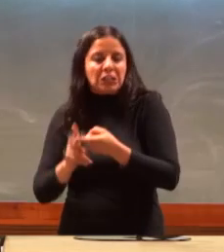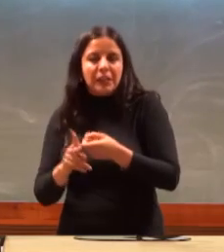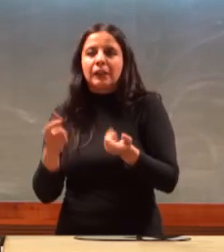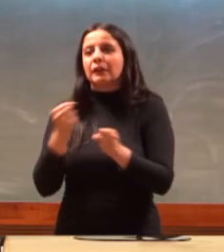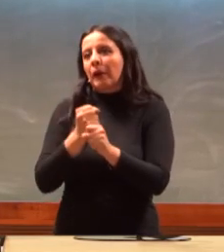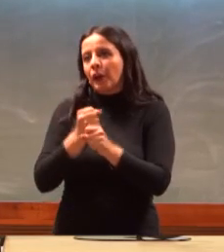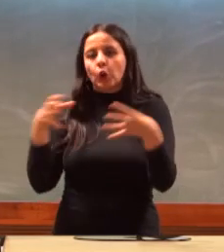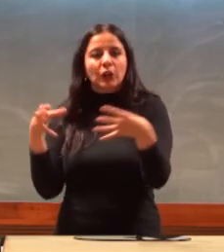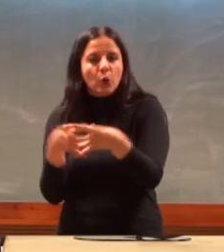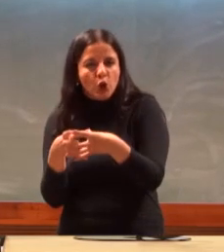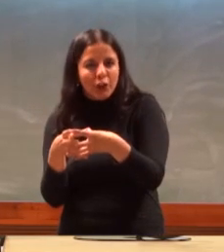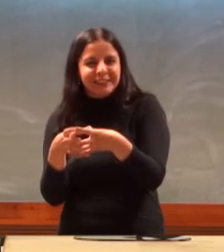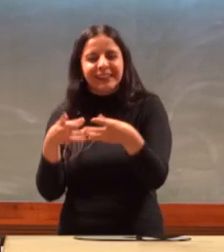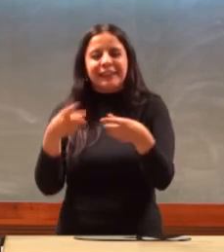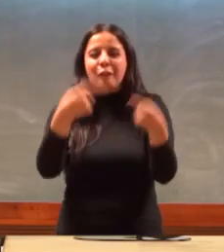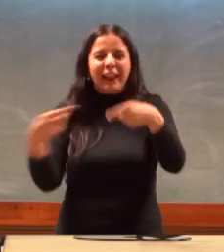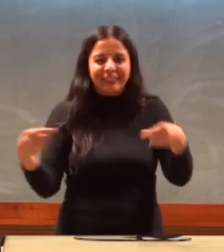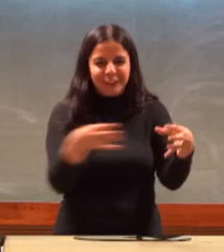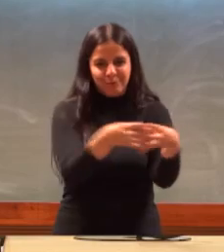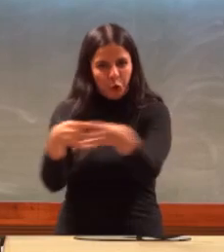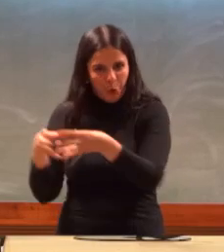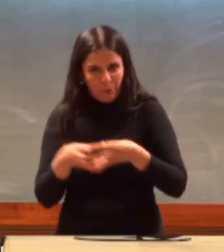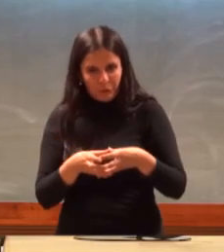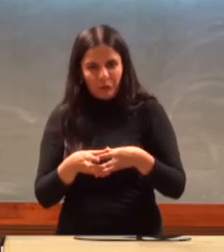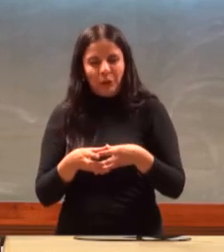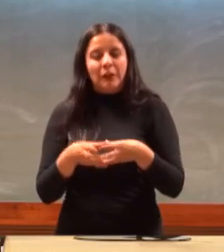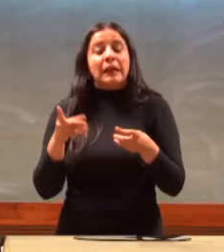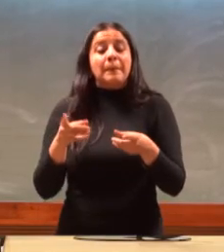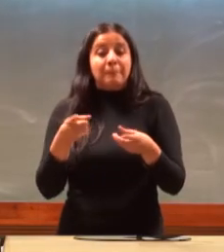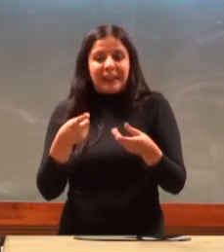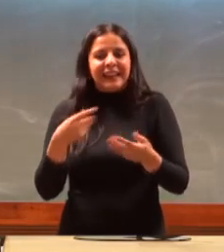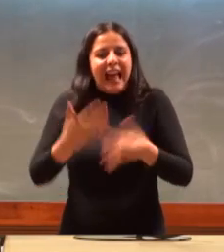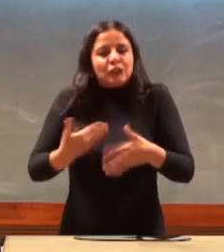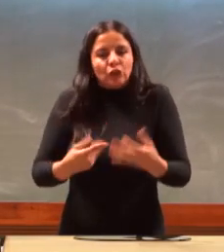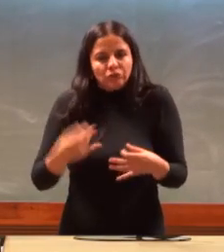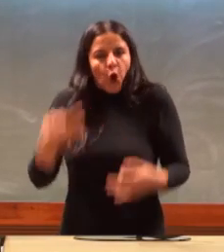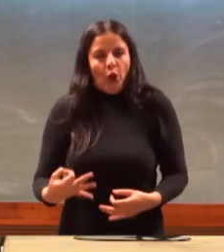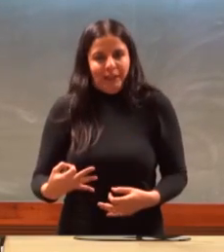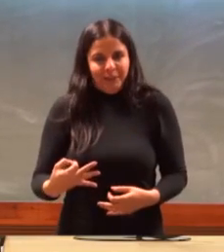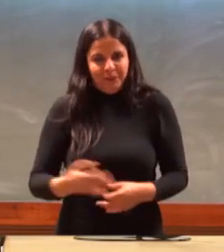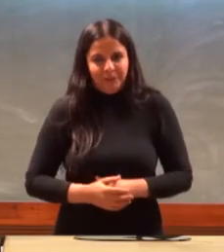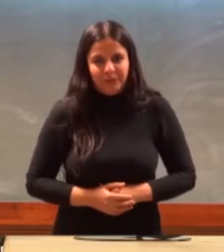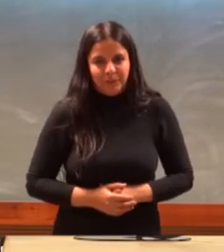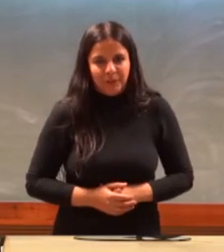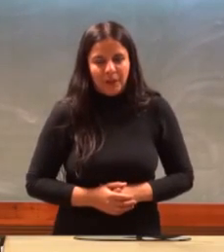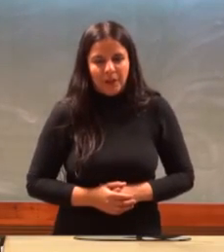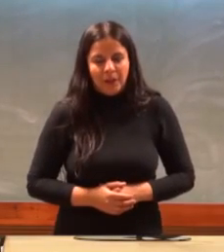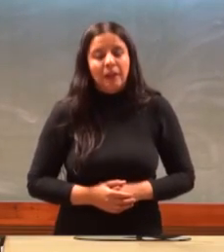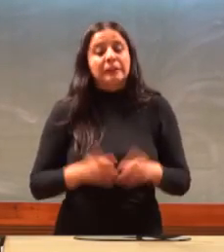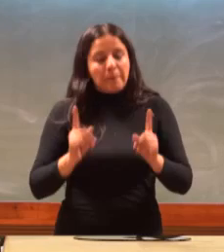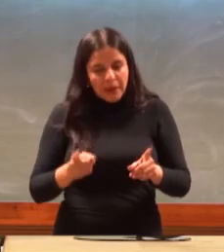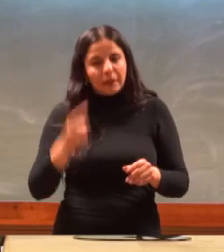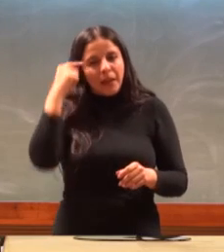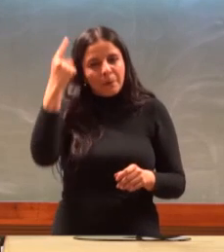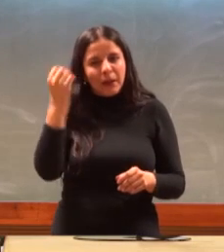intercluster con mesas de diálogo etcétera para tratar de solucionar y acciones concretas para estos problemas en el mismo sentido creemos que es